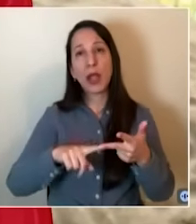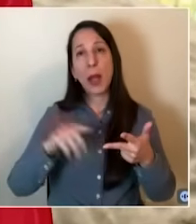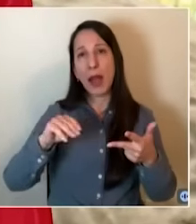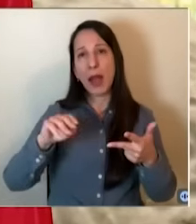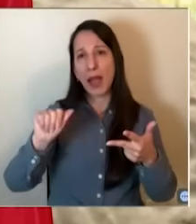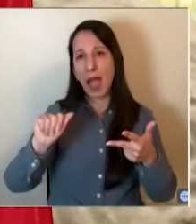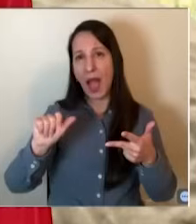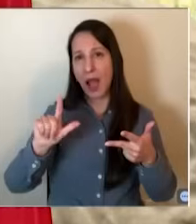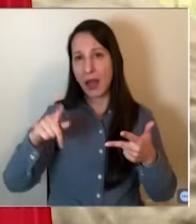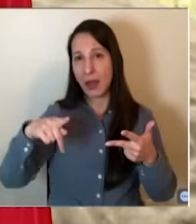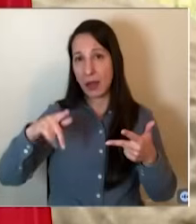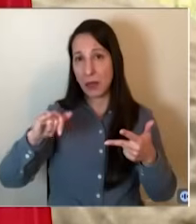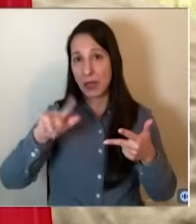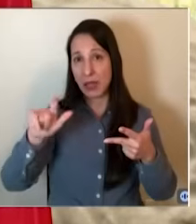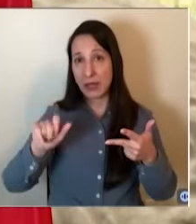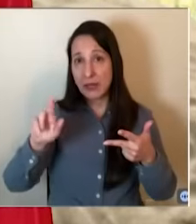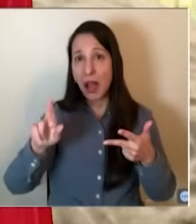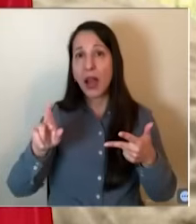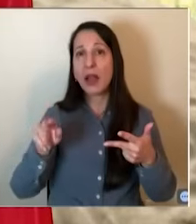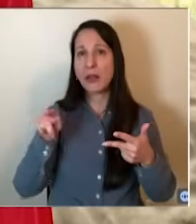usted